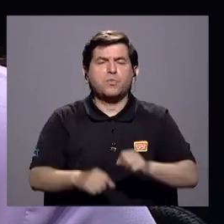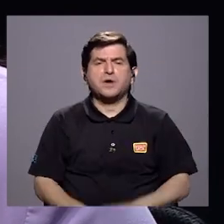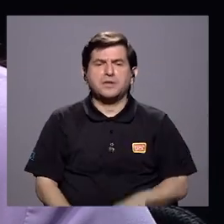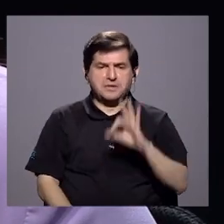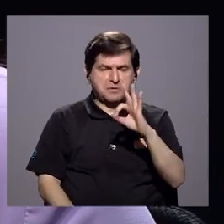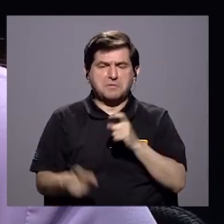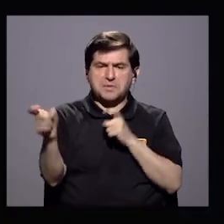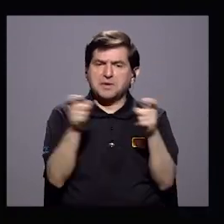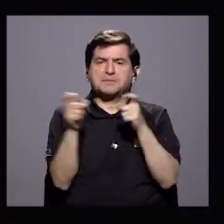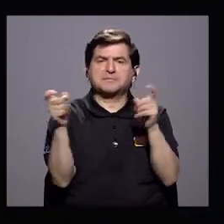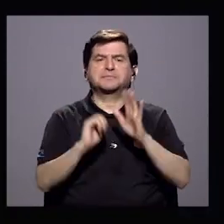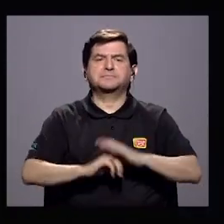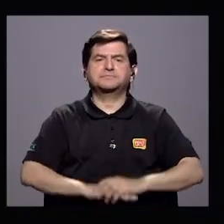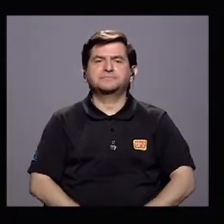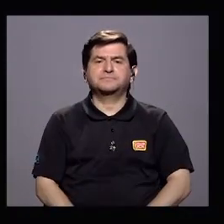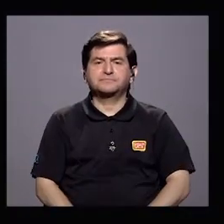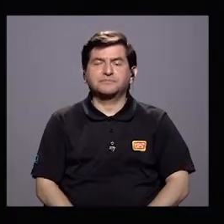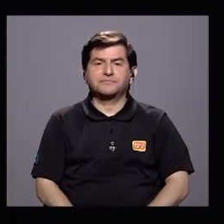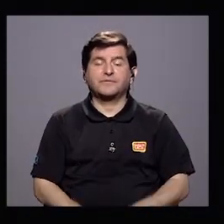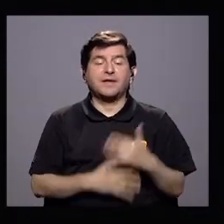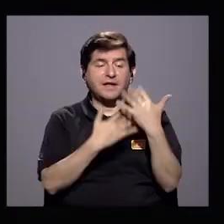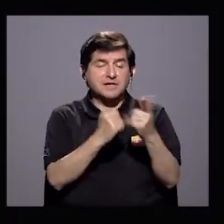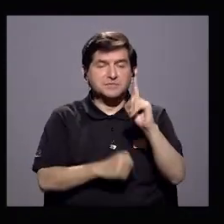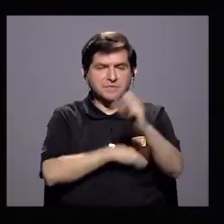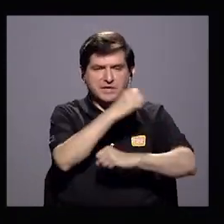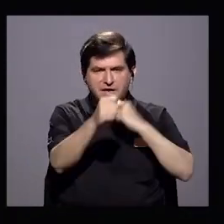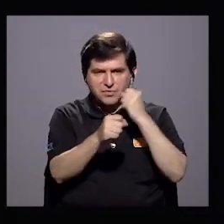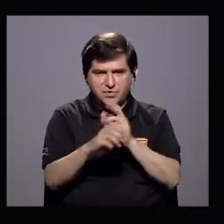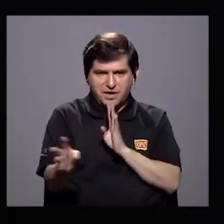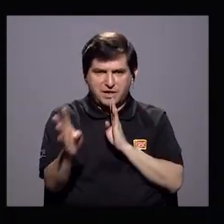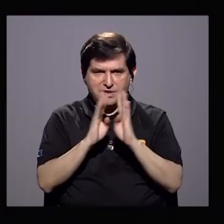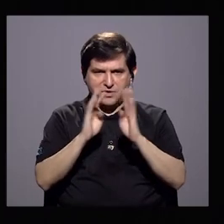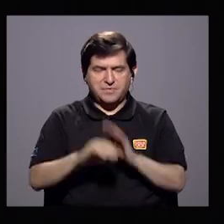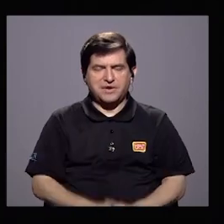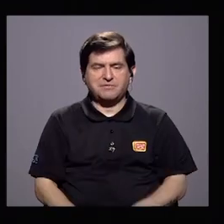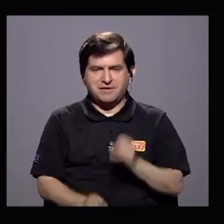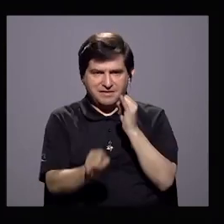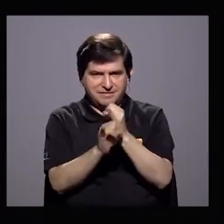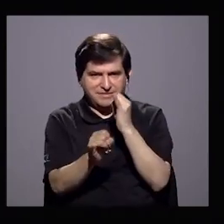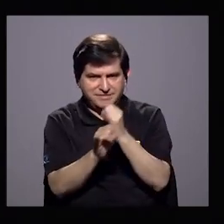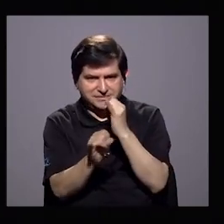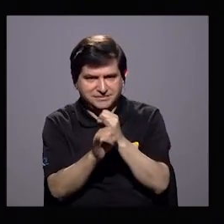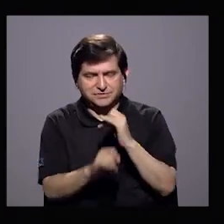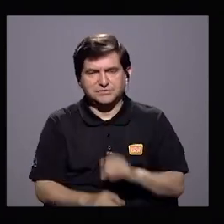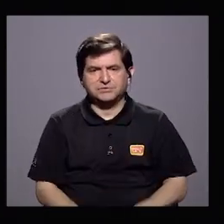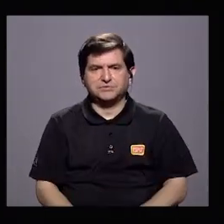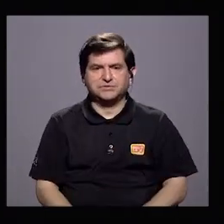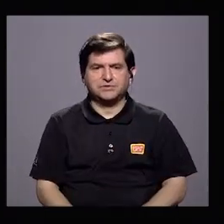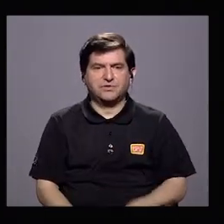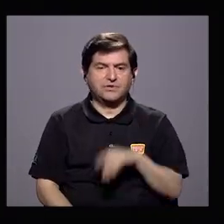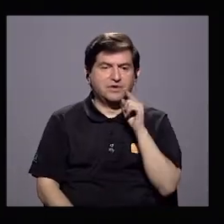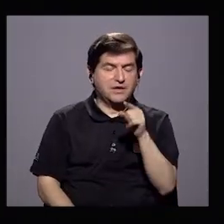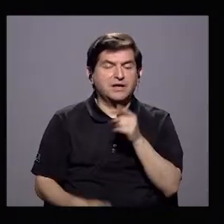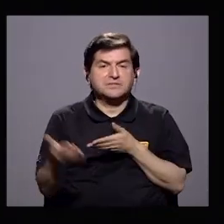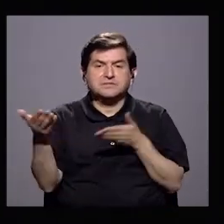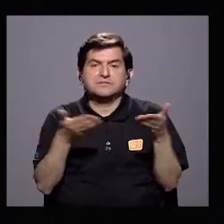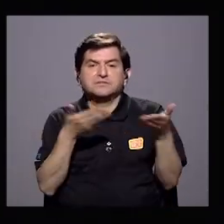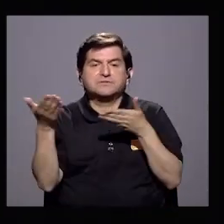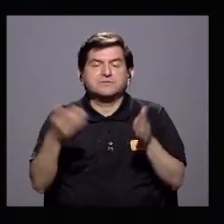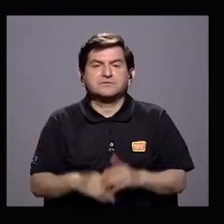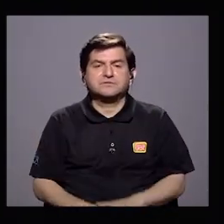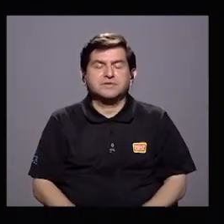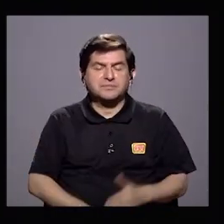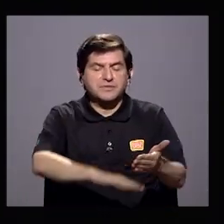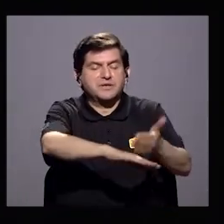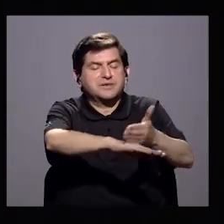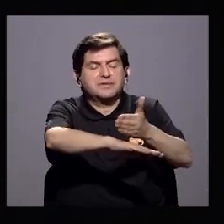capaz, bien manejado. Ya que hemos tenido que esperar un año para conversar sobre Japteva, y esto en reposo ha servido para ver